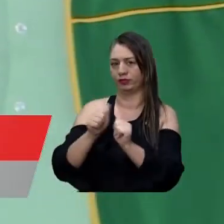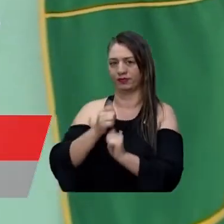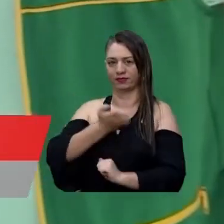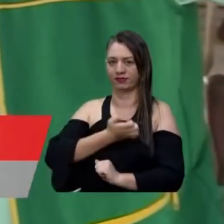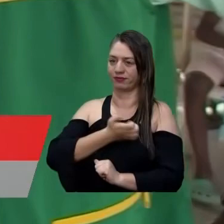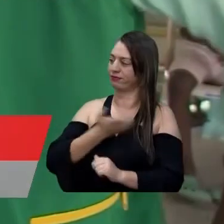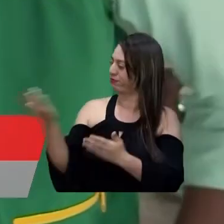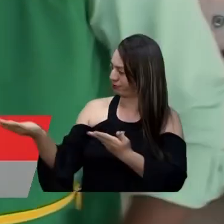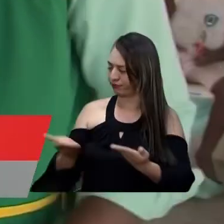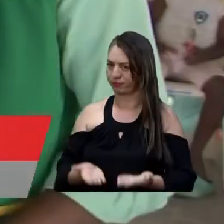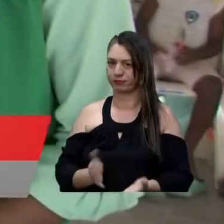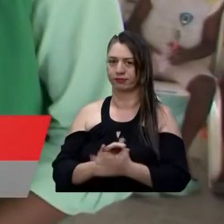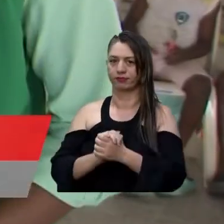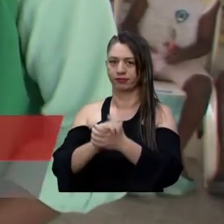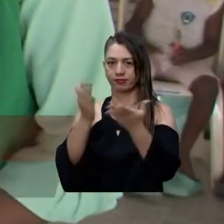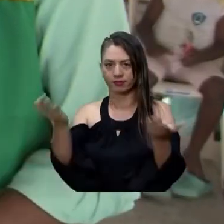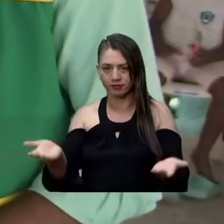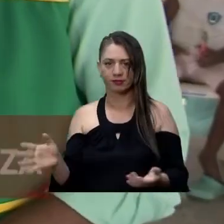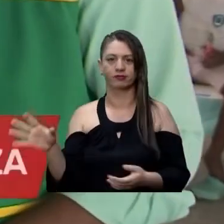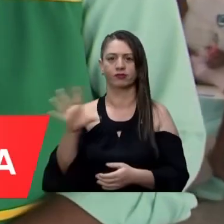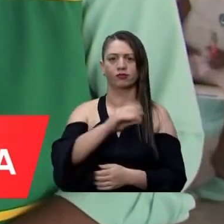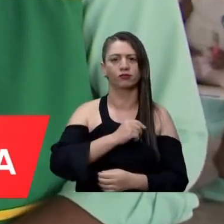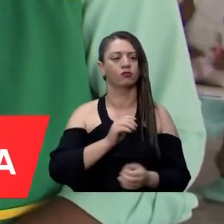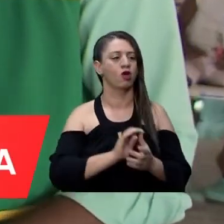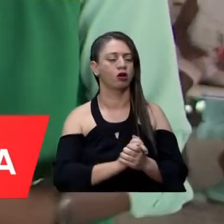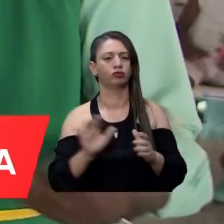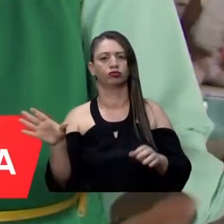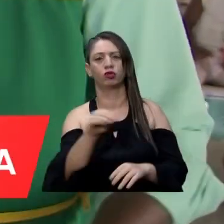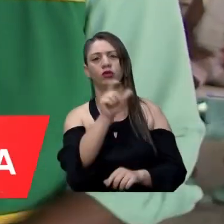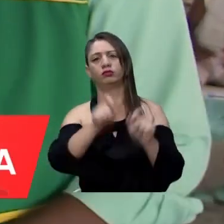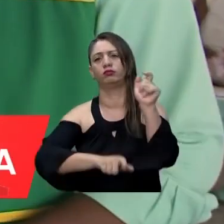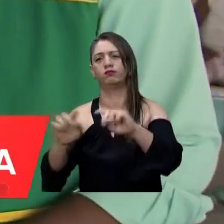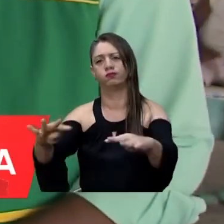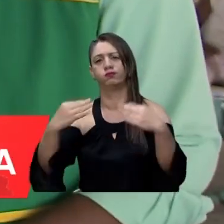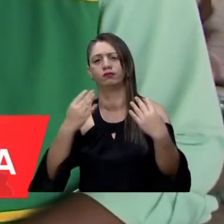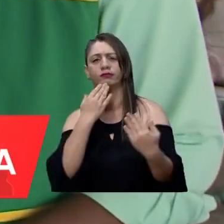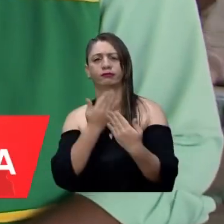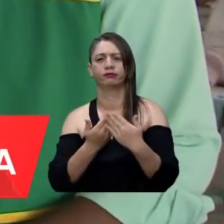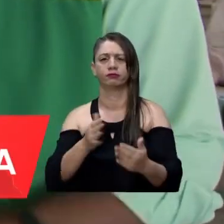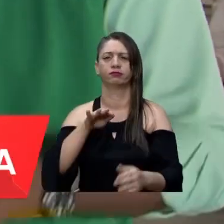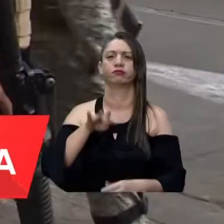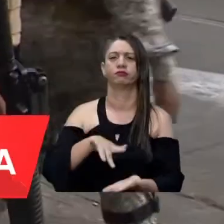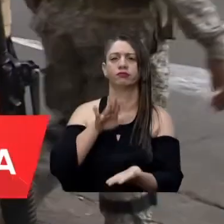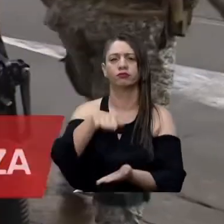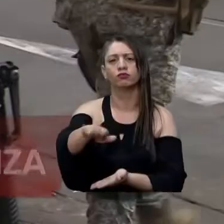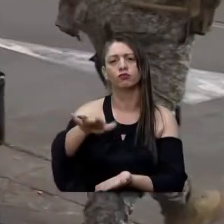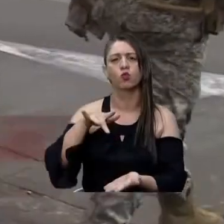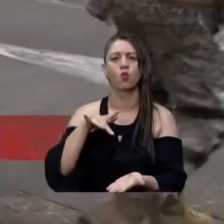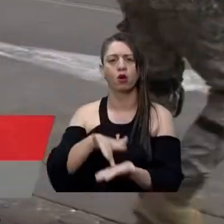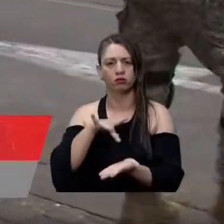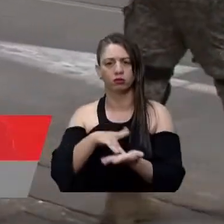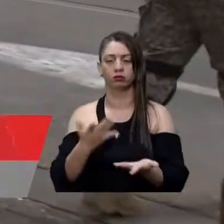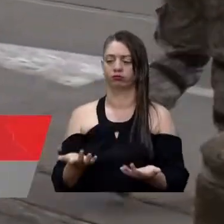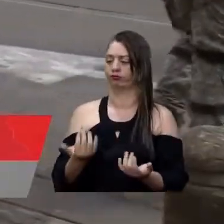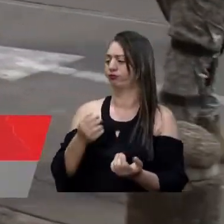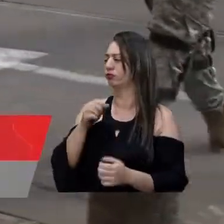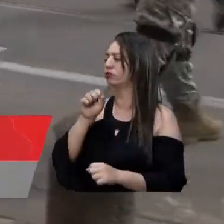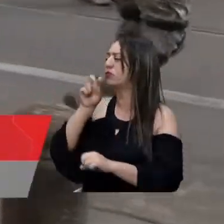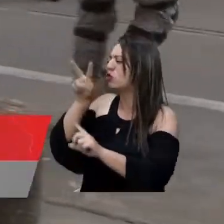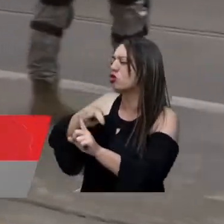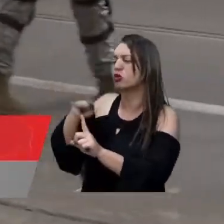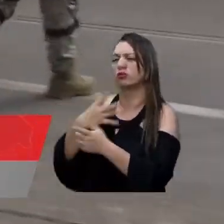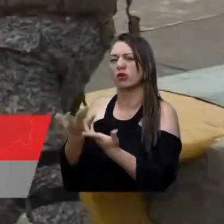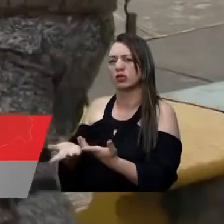Bienvenido a Telepacífico Noticias. Hombre, saludos a usted, a todos los televidentes. Muchas gracias por estar aquí en Buenaventura. ¿Cómo van estos últimos dos